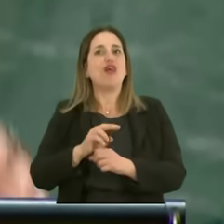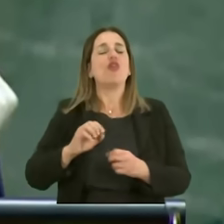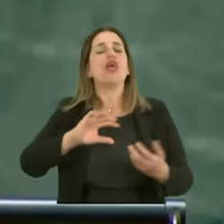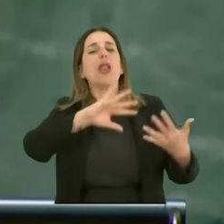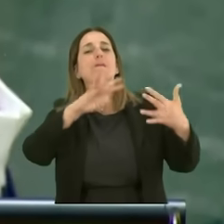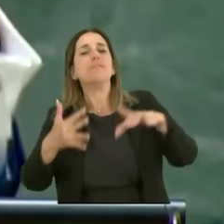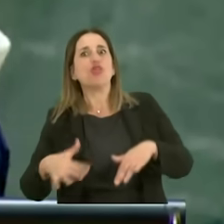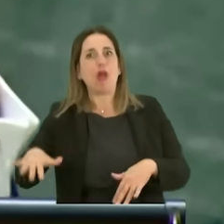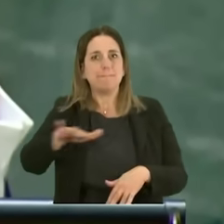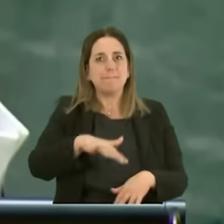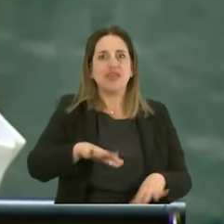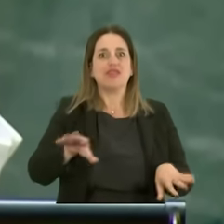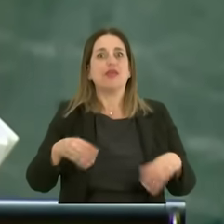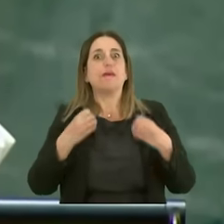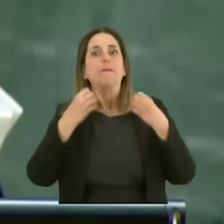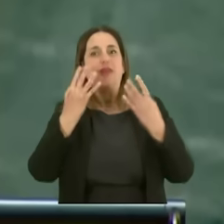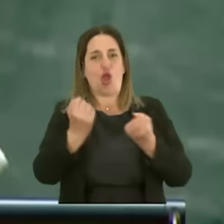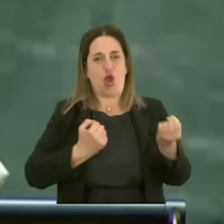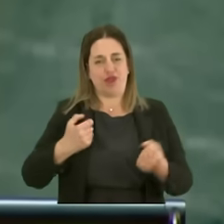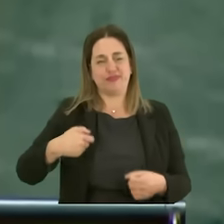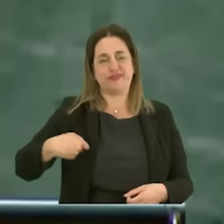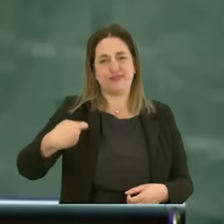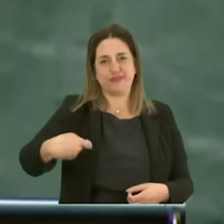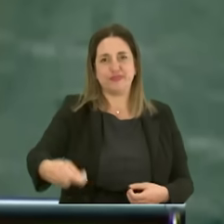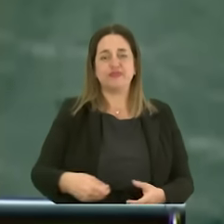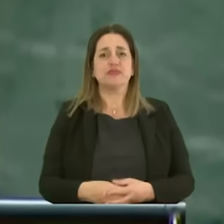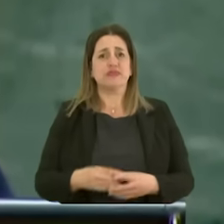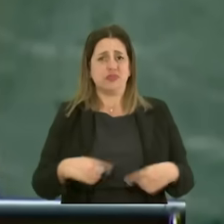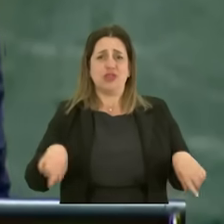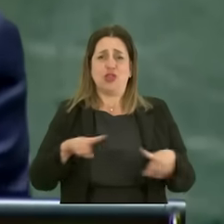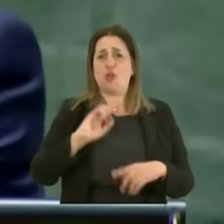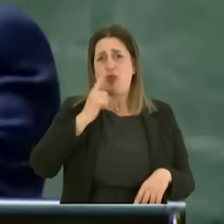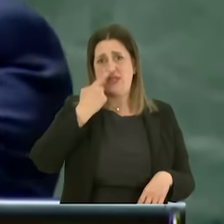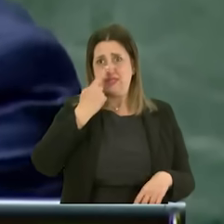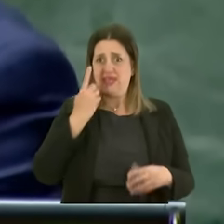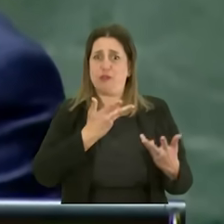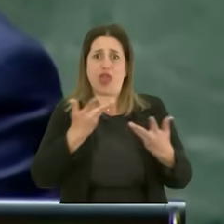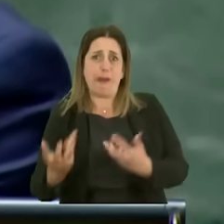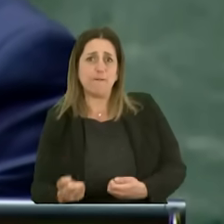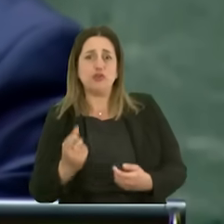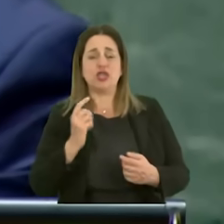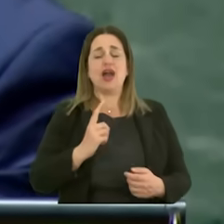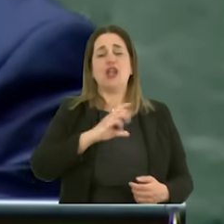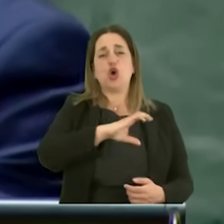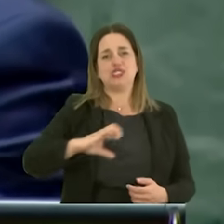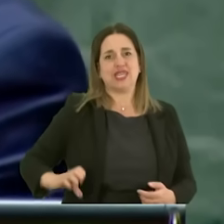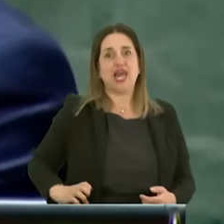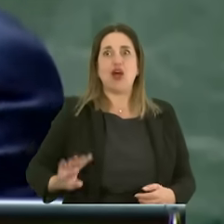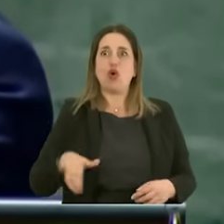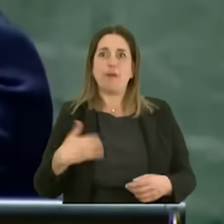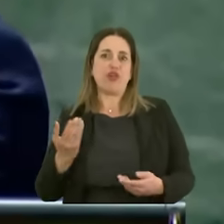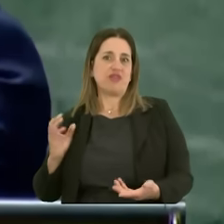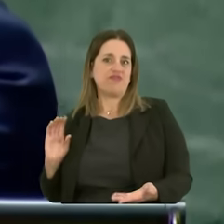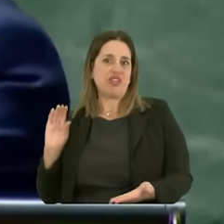y esto tiene un efecto en cascada muy interesante que es primero que ayuda a los Estados a